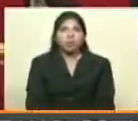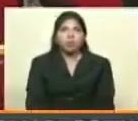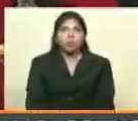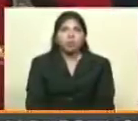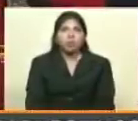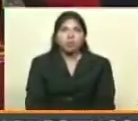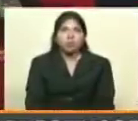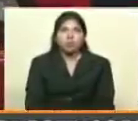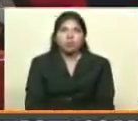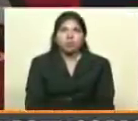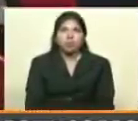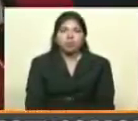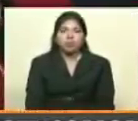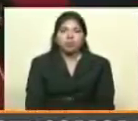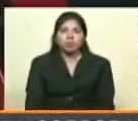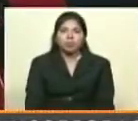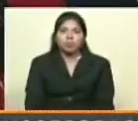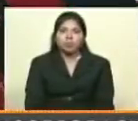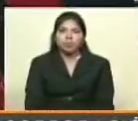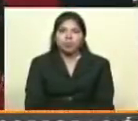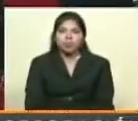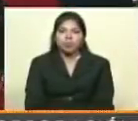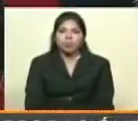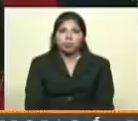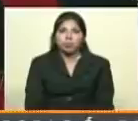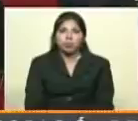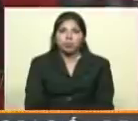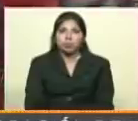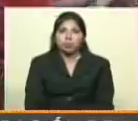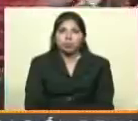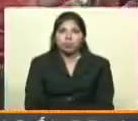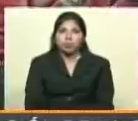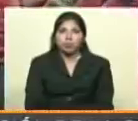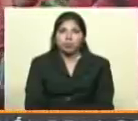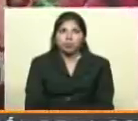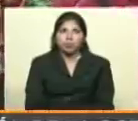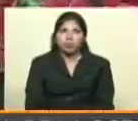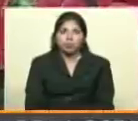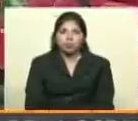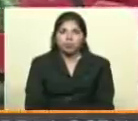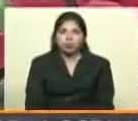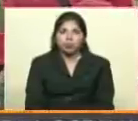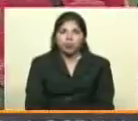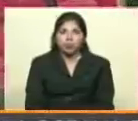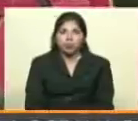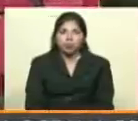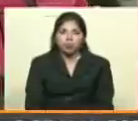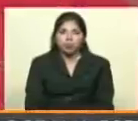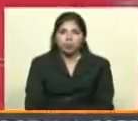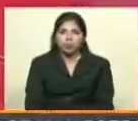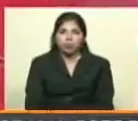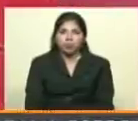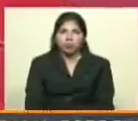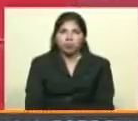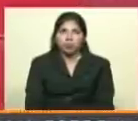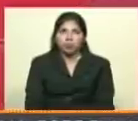Bienvenido a la tribuna antiimperialista. Aquí hemos estado todos, presidente. No me invitaron a la rueda de prensa por